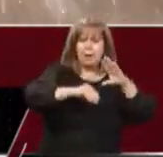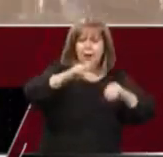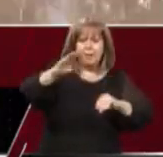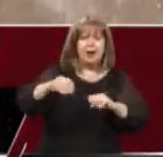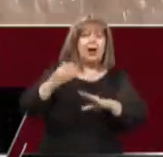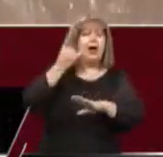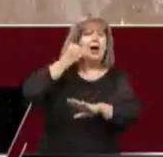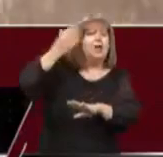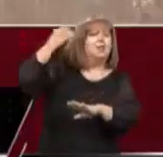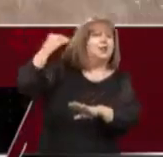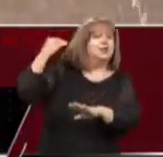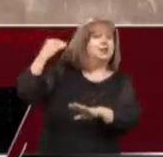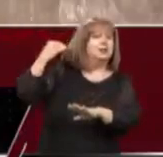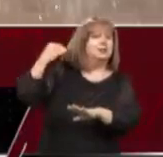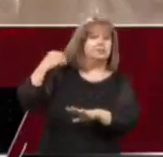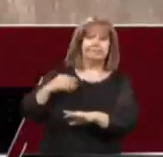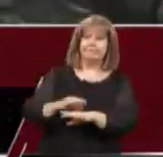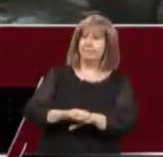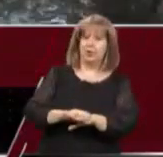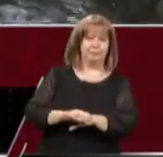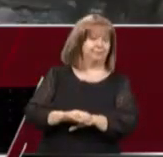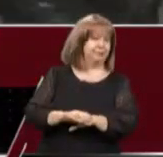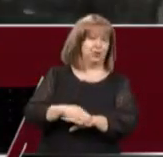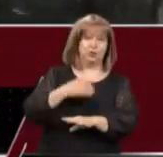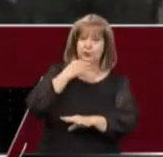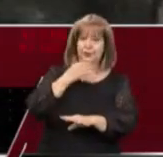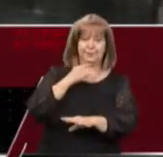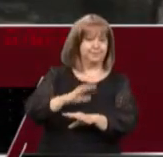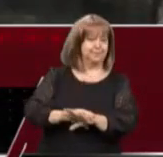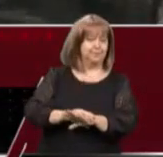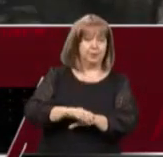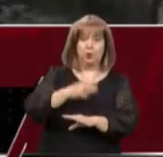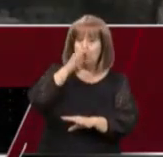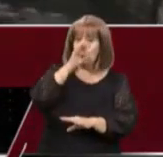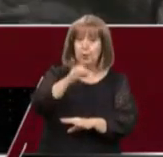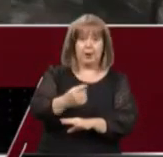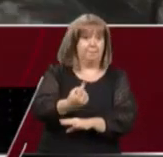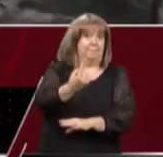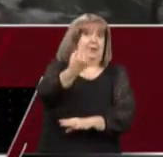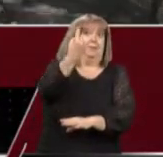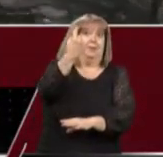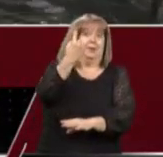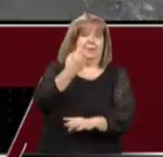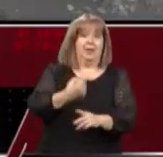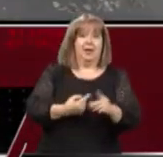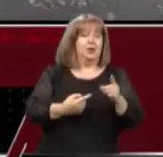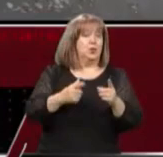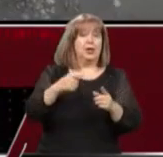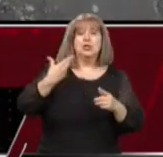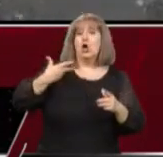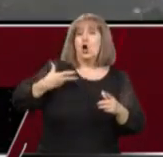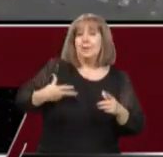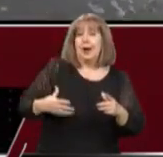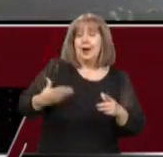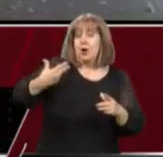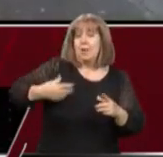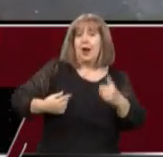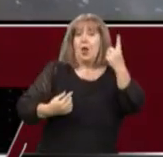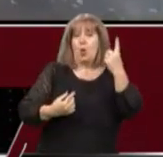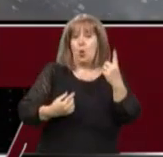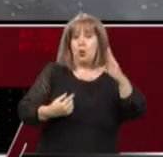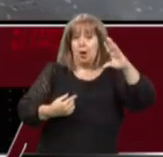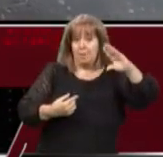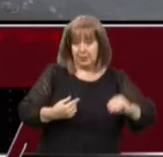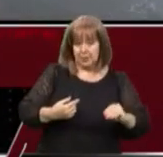potabilizadoras no tengo la fecha pero pero realmente es totalmente fuera lo normal vino con